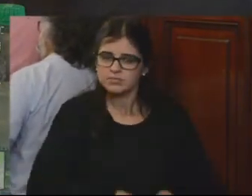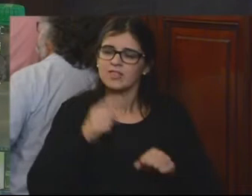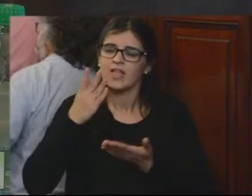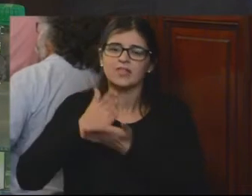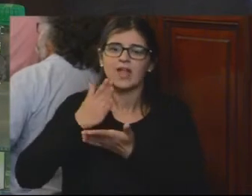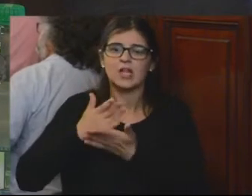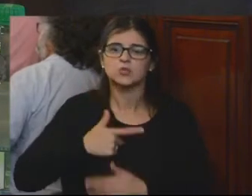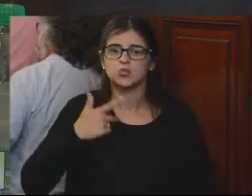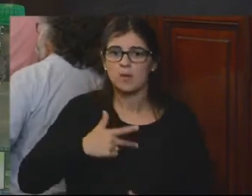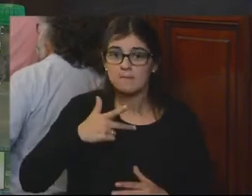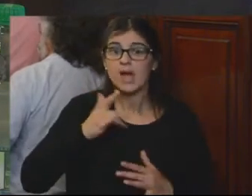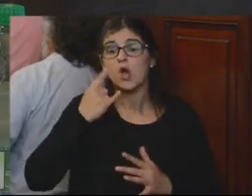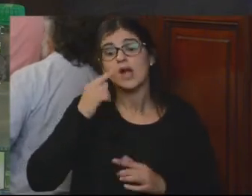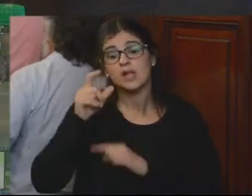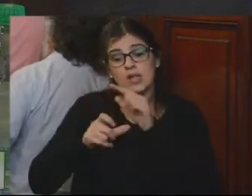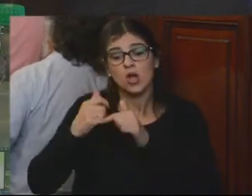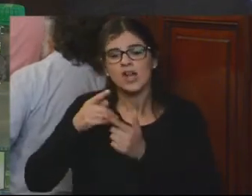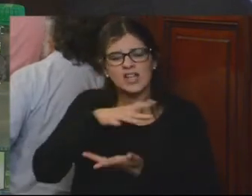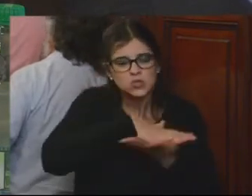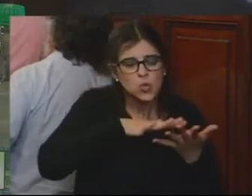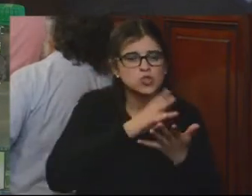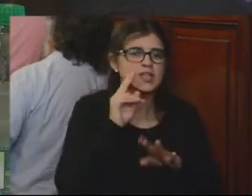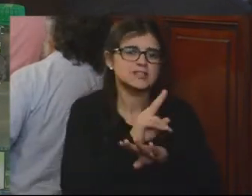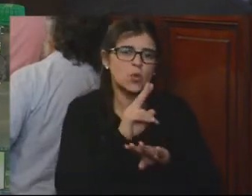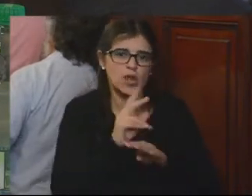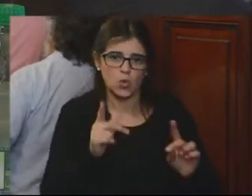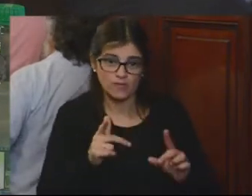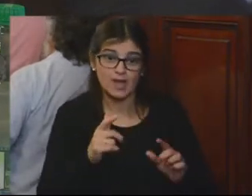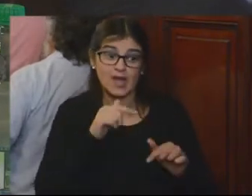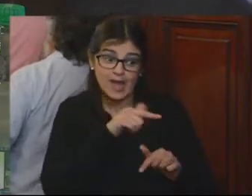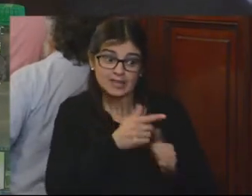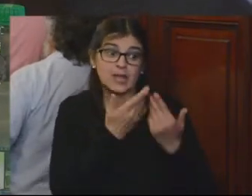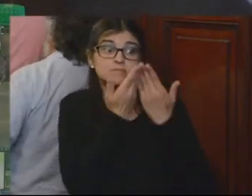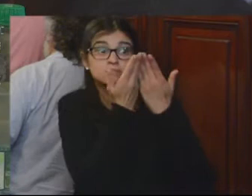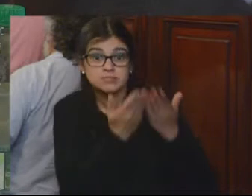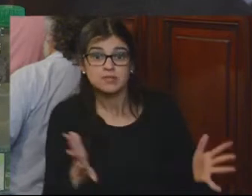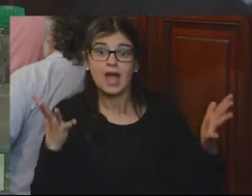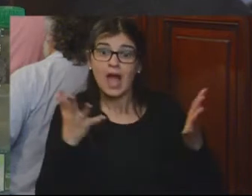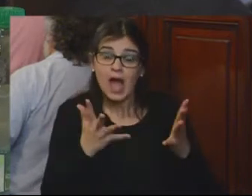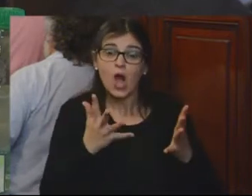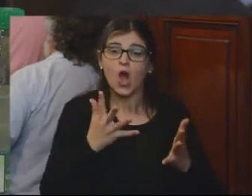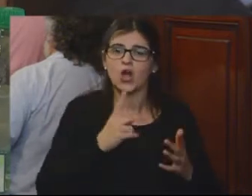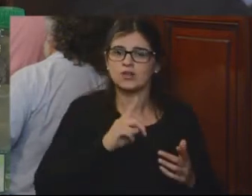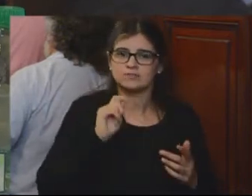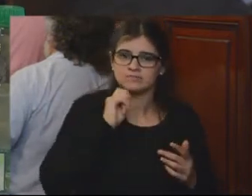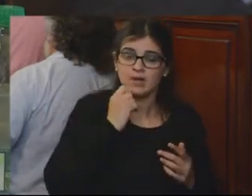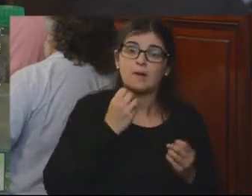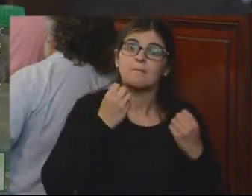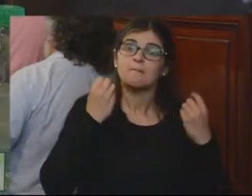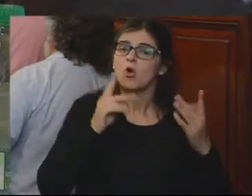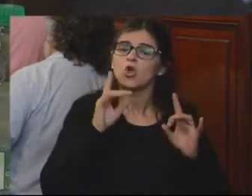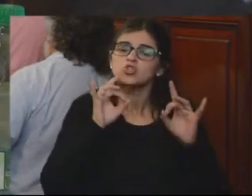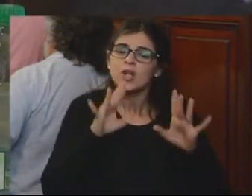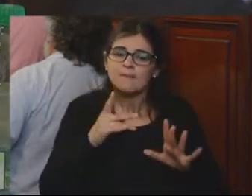humanos y las deficientes condiciones de seguridad su actual reapertura resulta agraviante pues no se lo sé no se